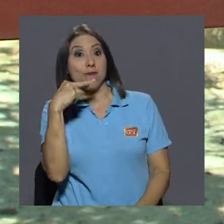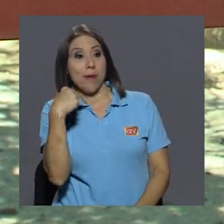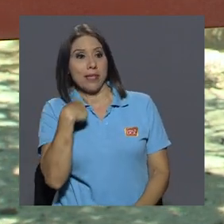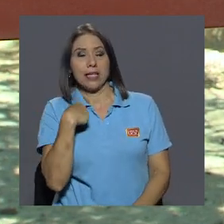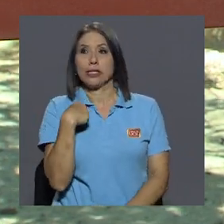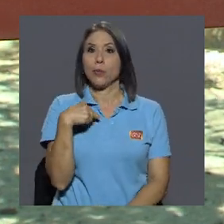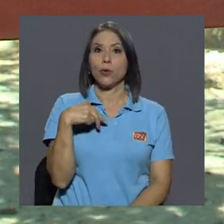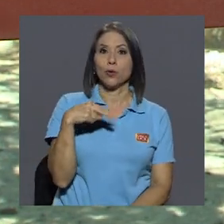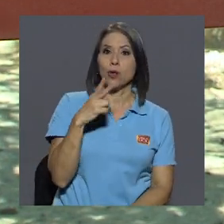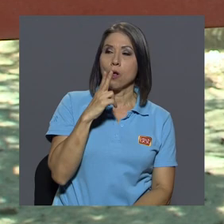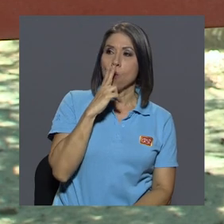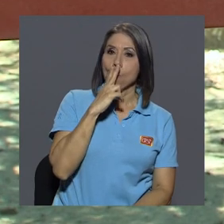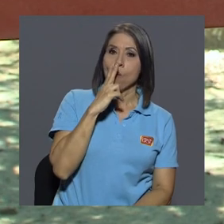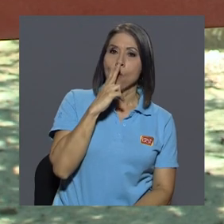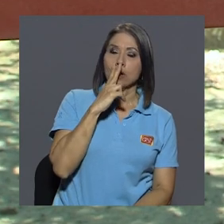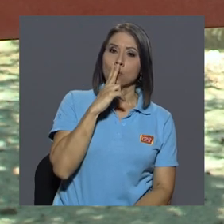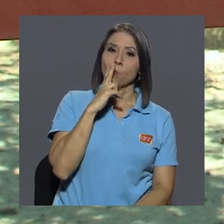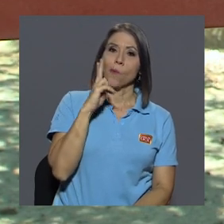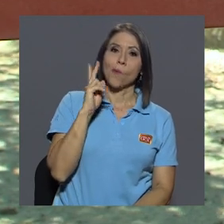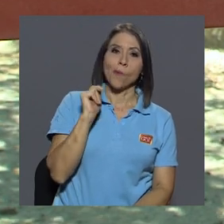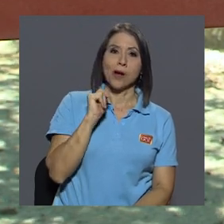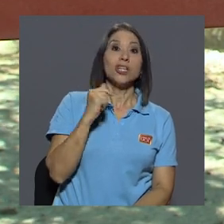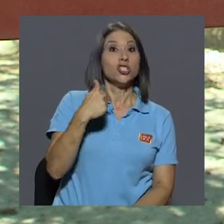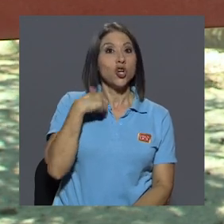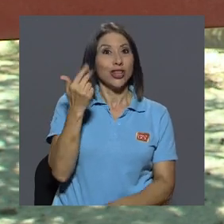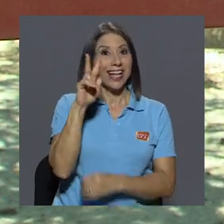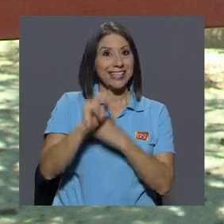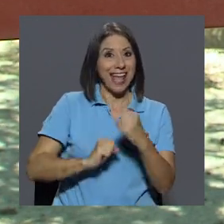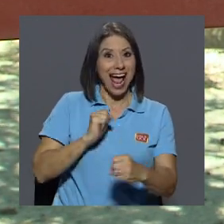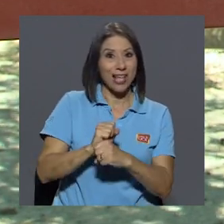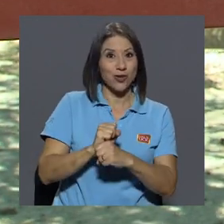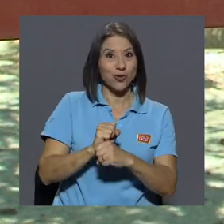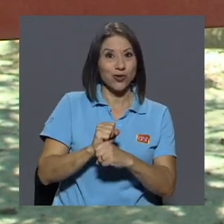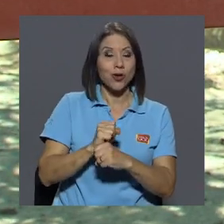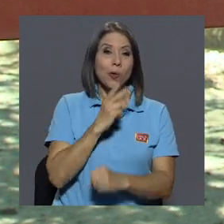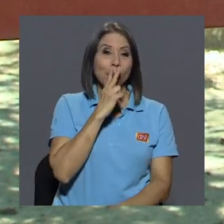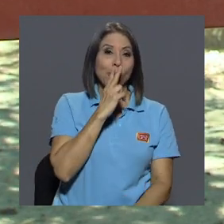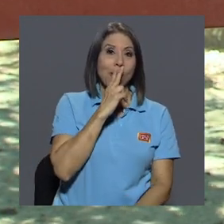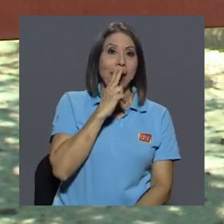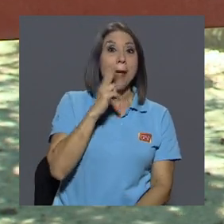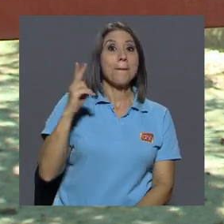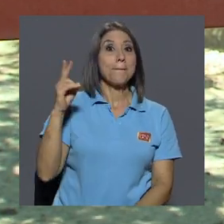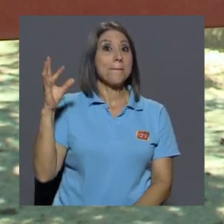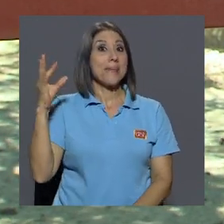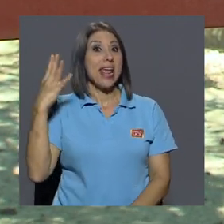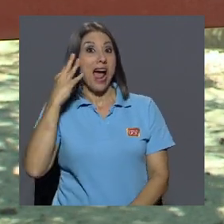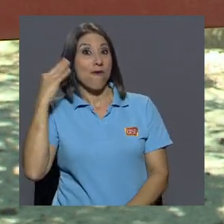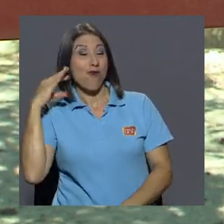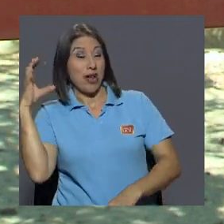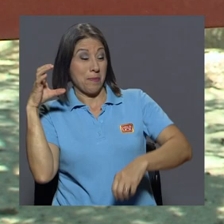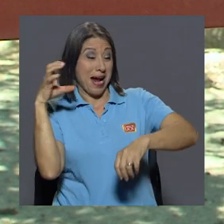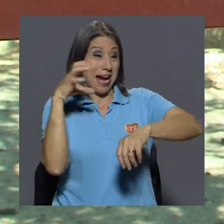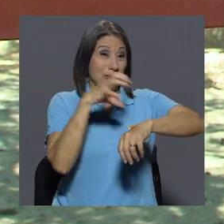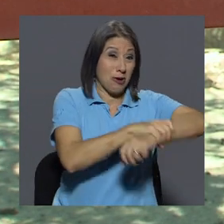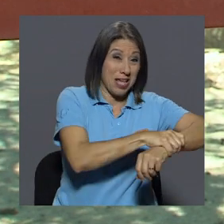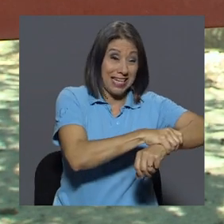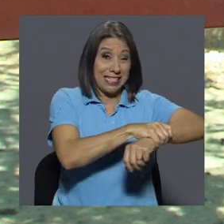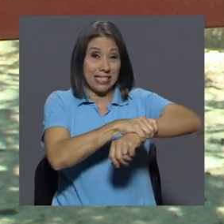boca, yo tenía 13 años. Llegó, me agarró de aquí. Yo dije, me va a abaratar la